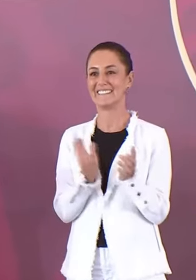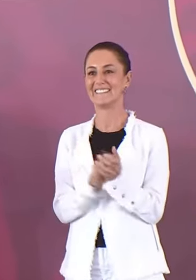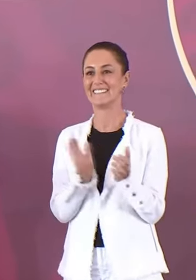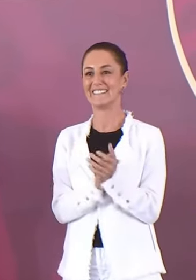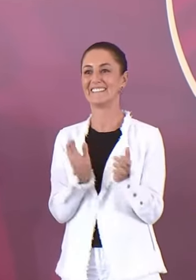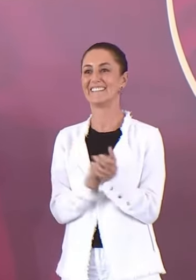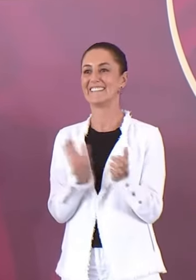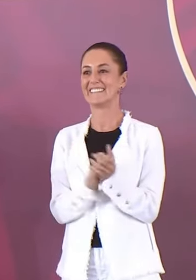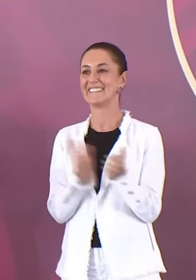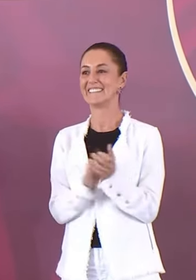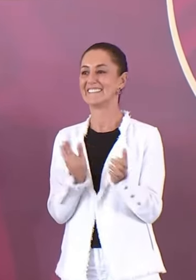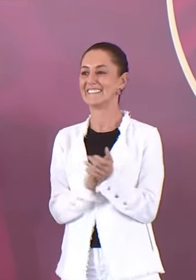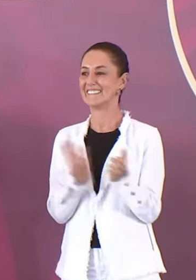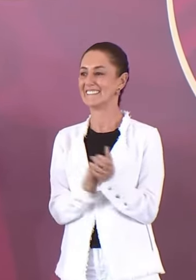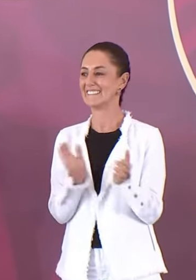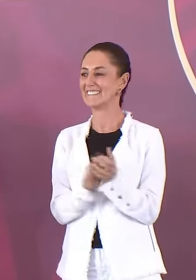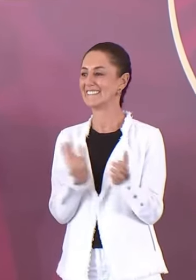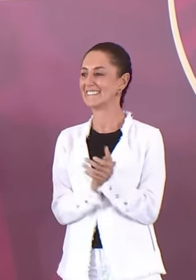Respeto.